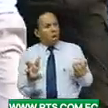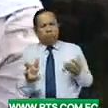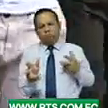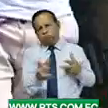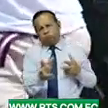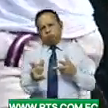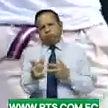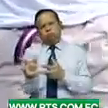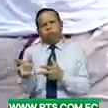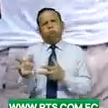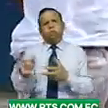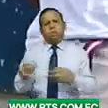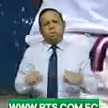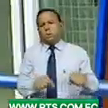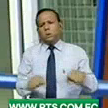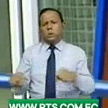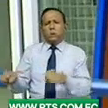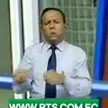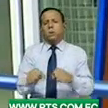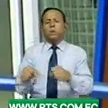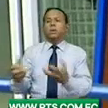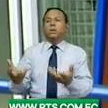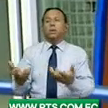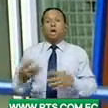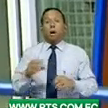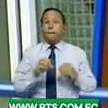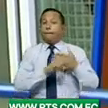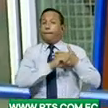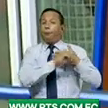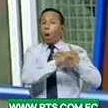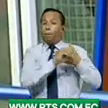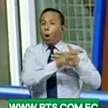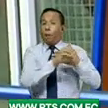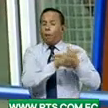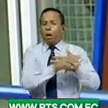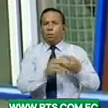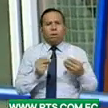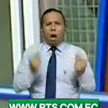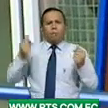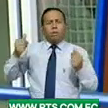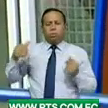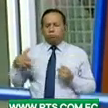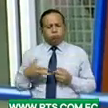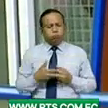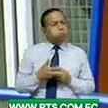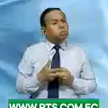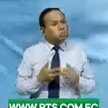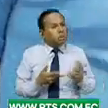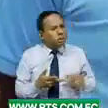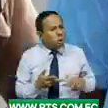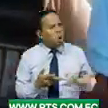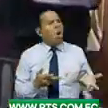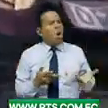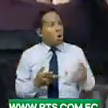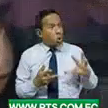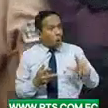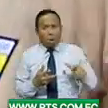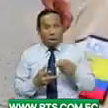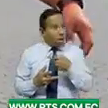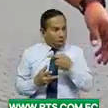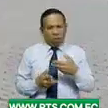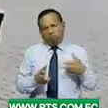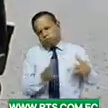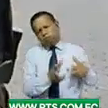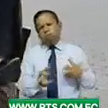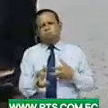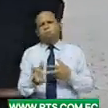cayó la vuelta. A lo que la alarma prendió, la policía justo rapidito, el patrullero pasó. Dicen que ellos en la esquina y el patrullero enseguida creo que los disparó porque ellos